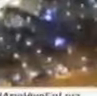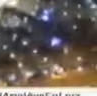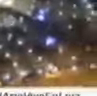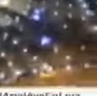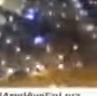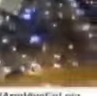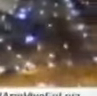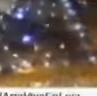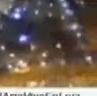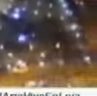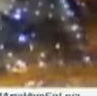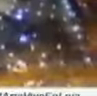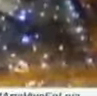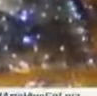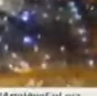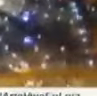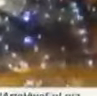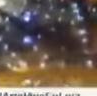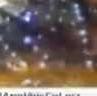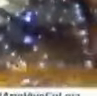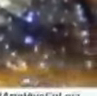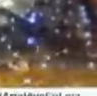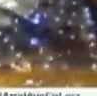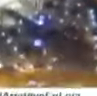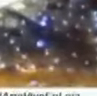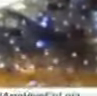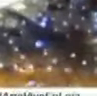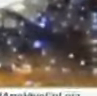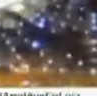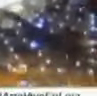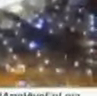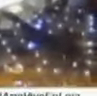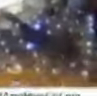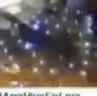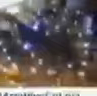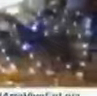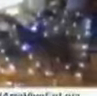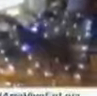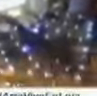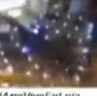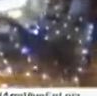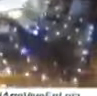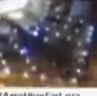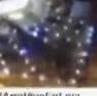actores. Loja está de fiesta, fiesta grande, sí señor.